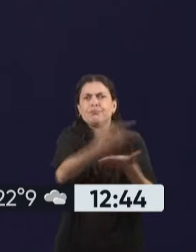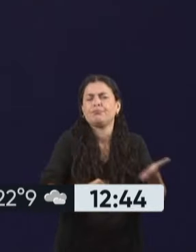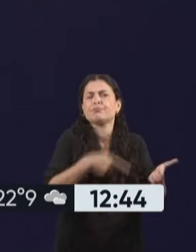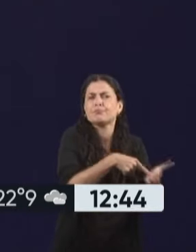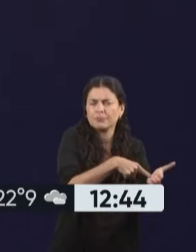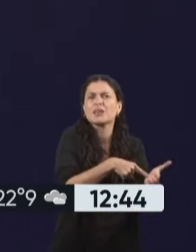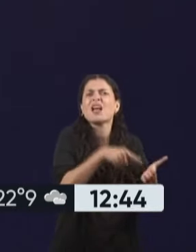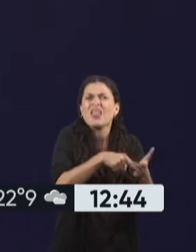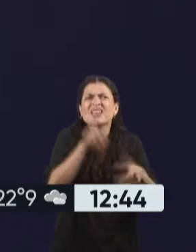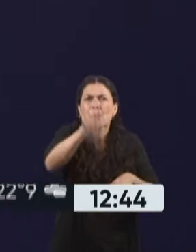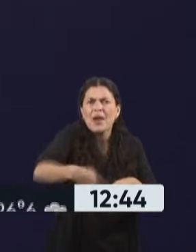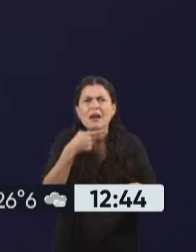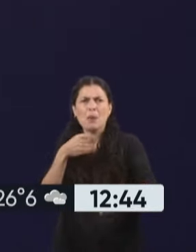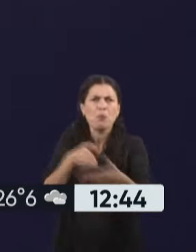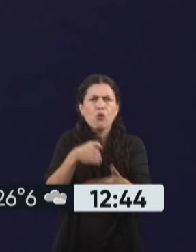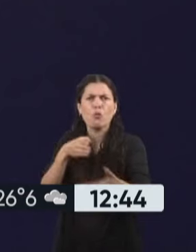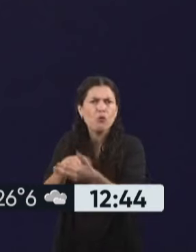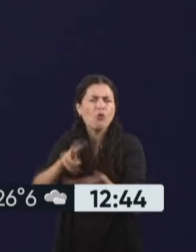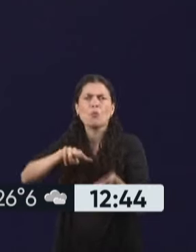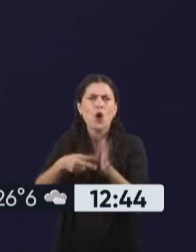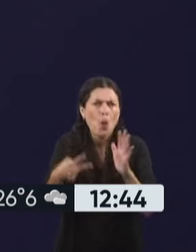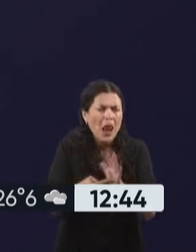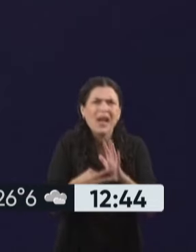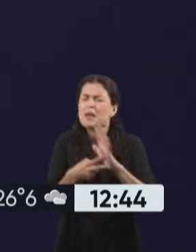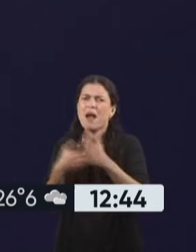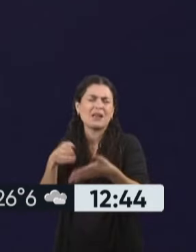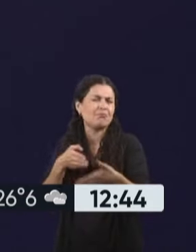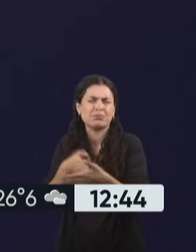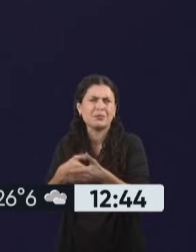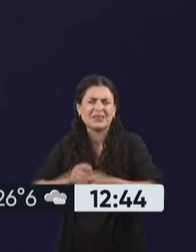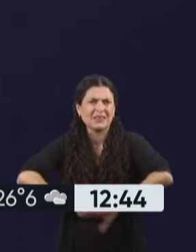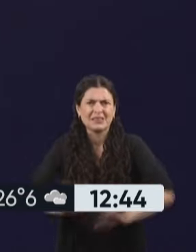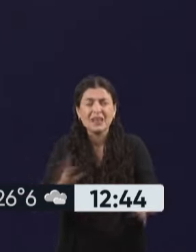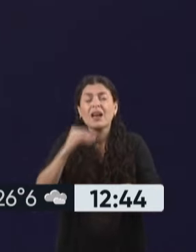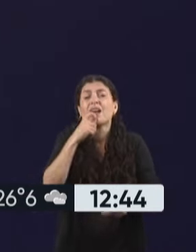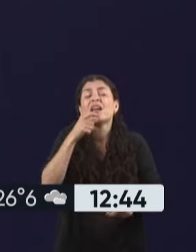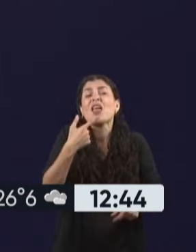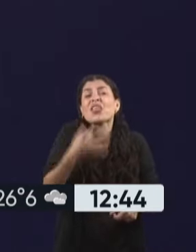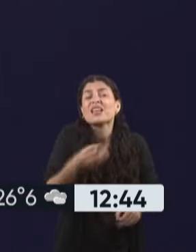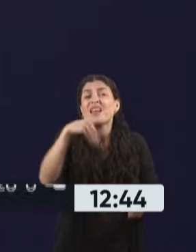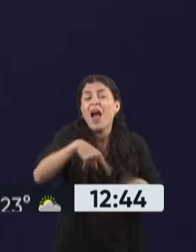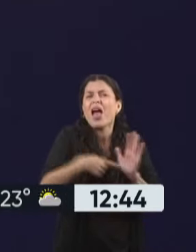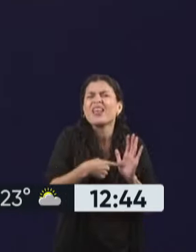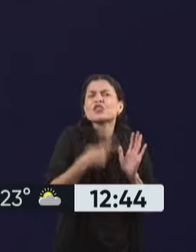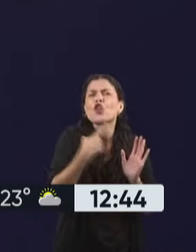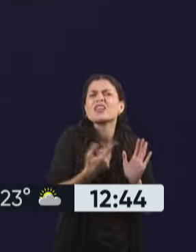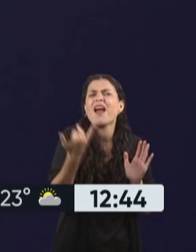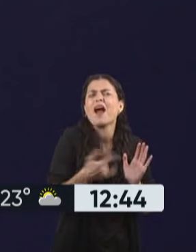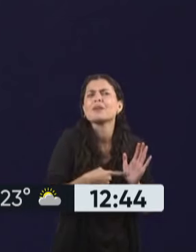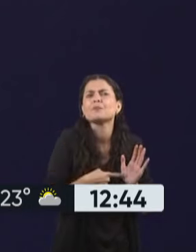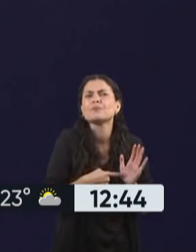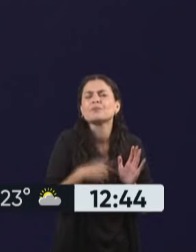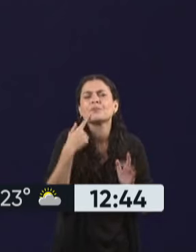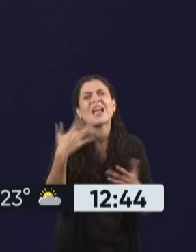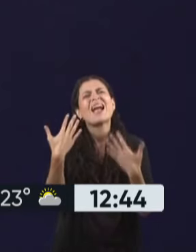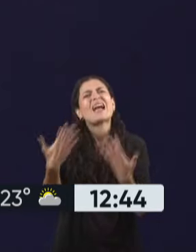particular sistema de división de obra pública. Dentro del esquema existía un concepto denominado